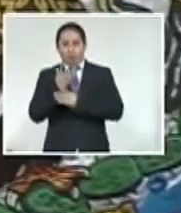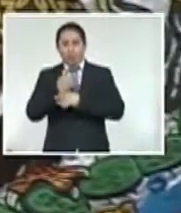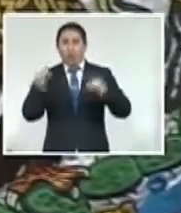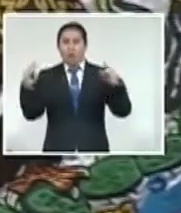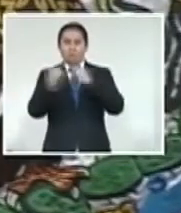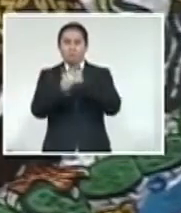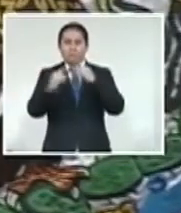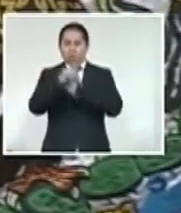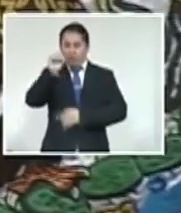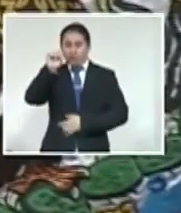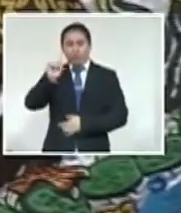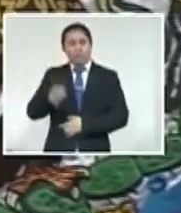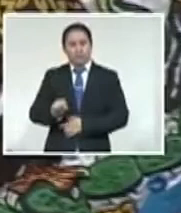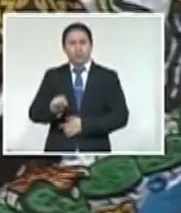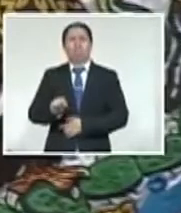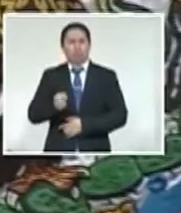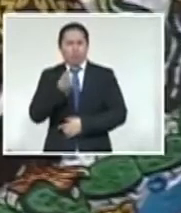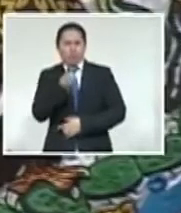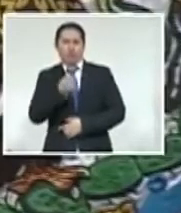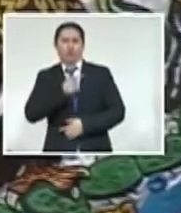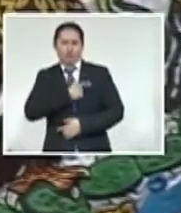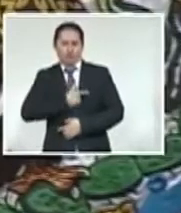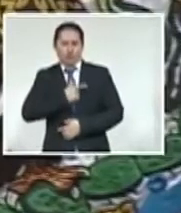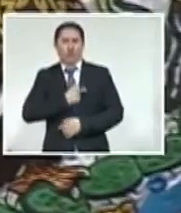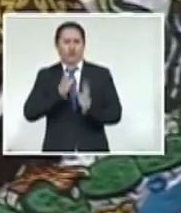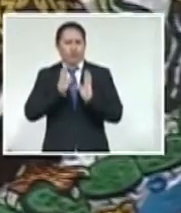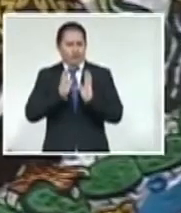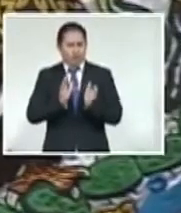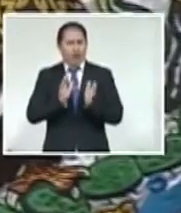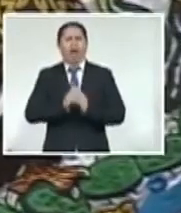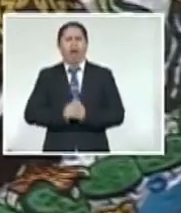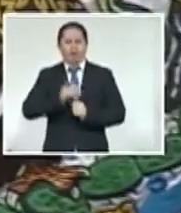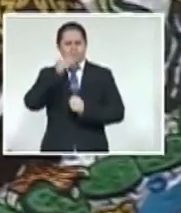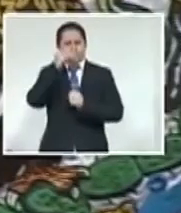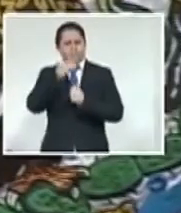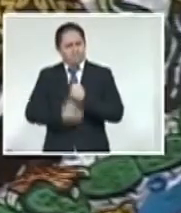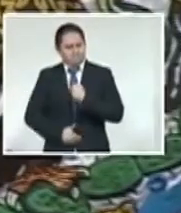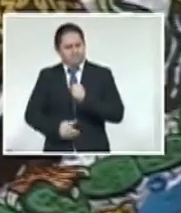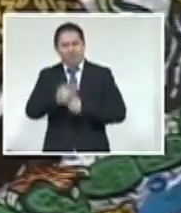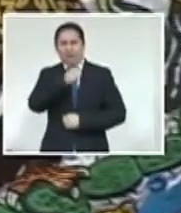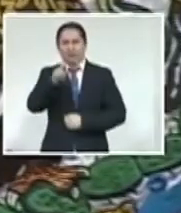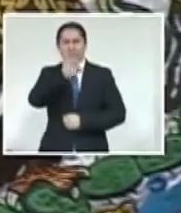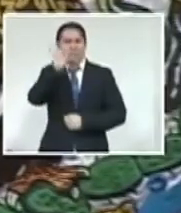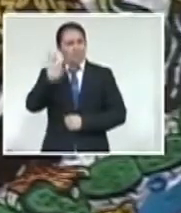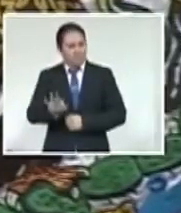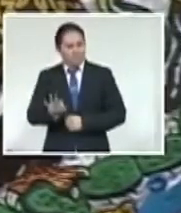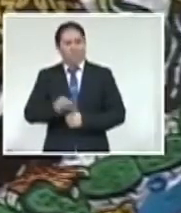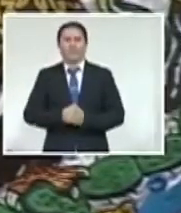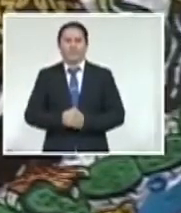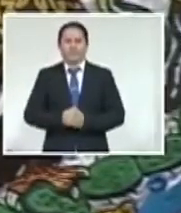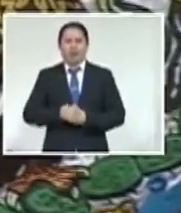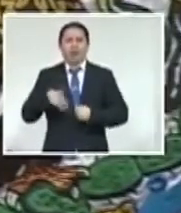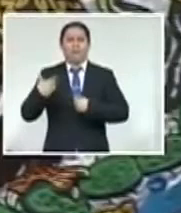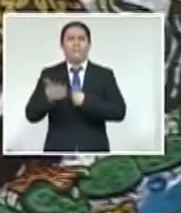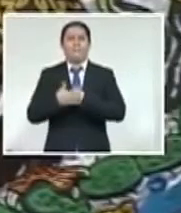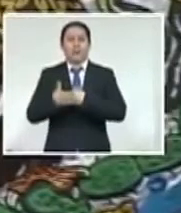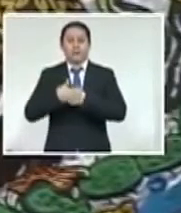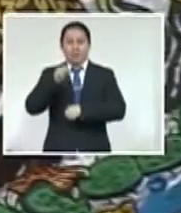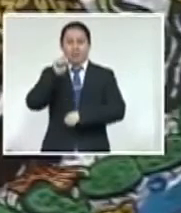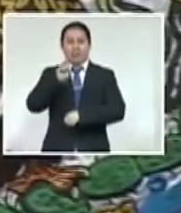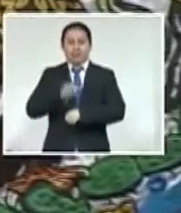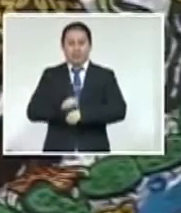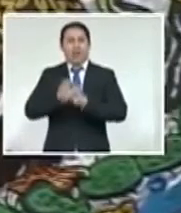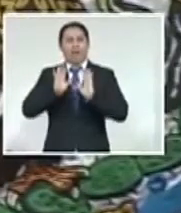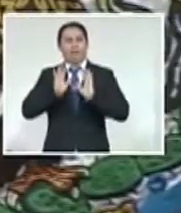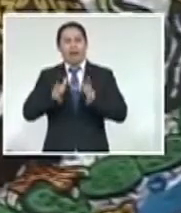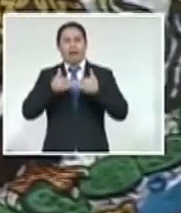Tuxtla Gutiérrez, que hoy me da mucho gusto informarles que está concluida al 100% y que esta próxima semana habrá de